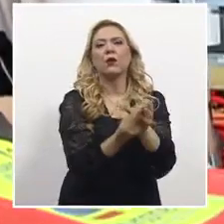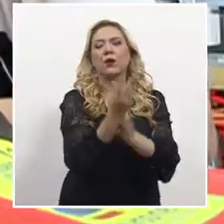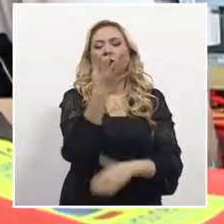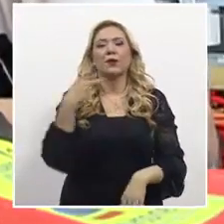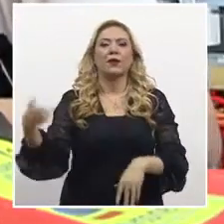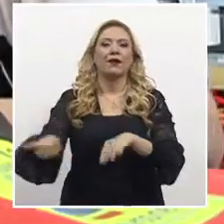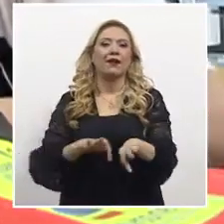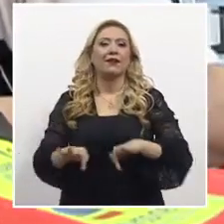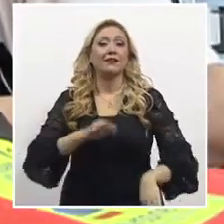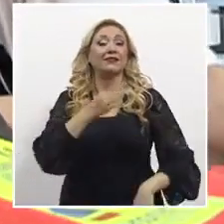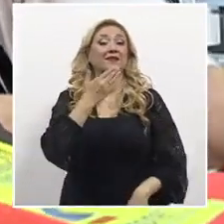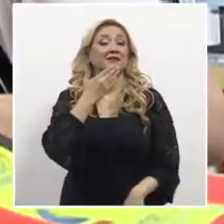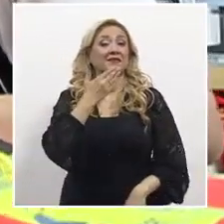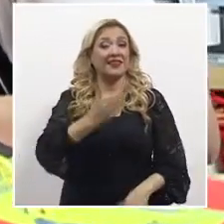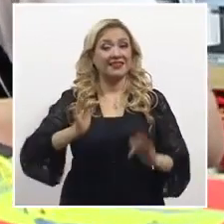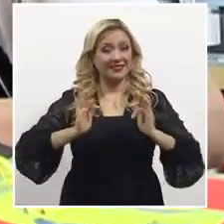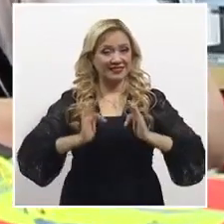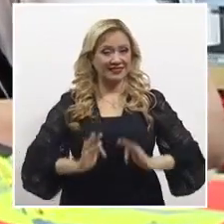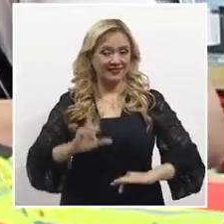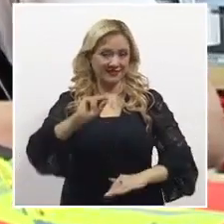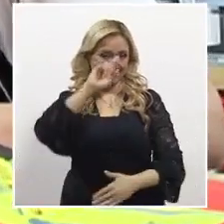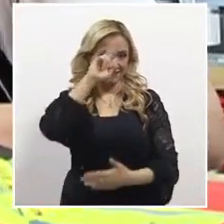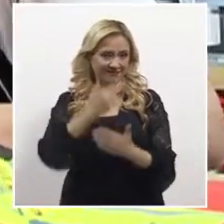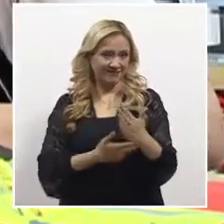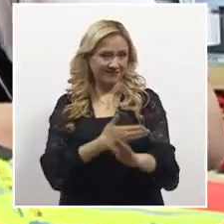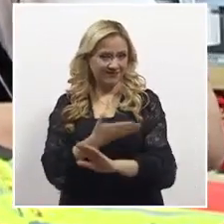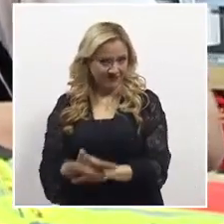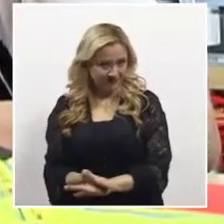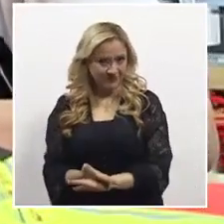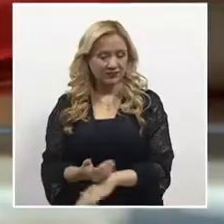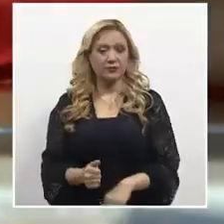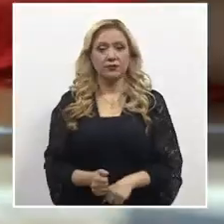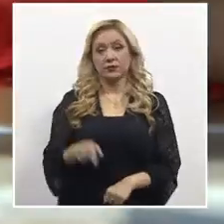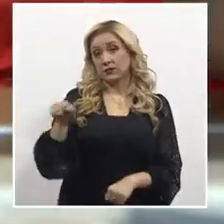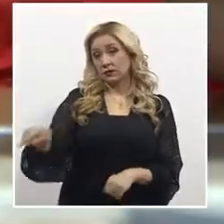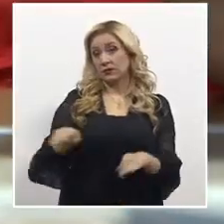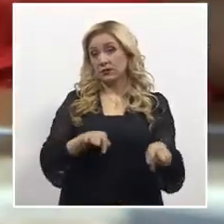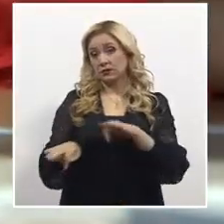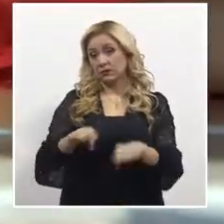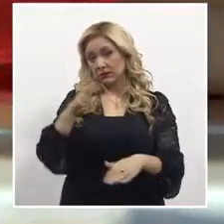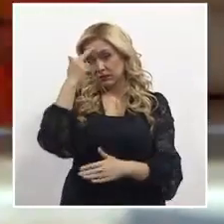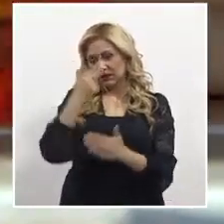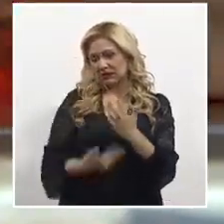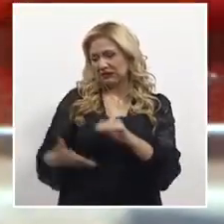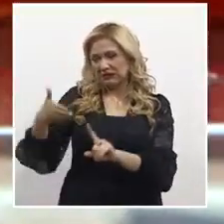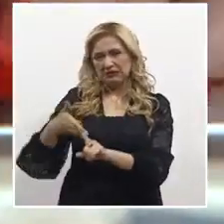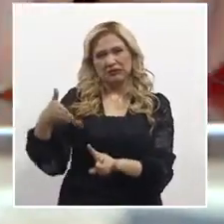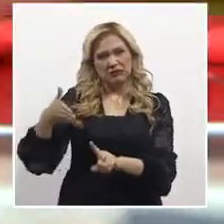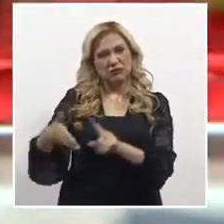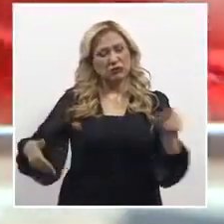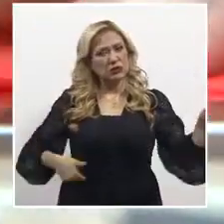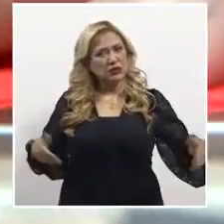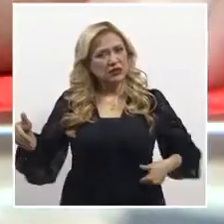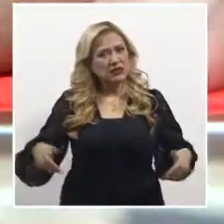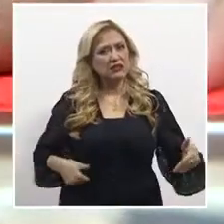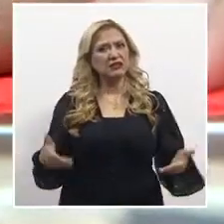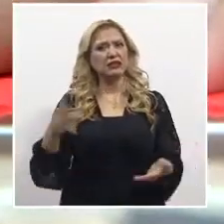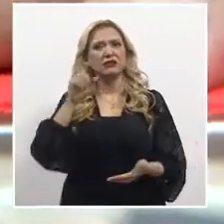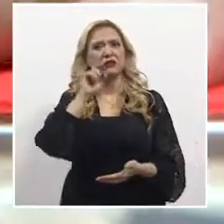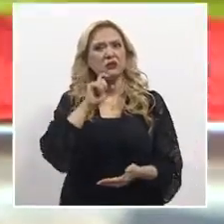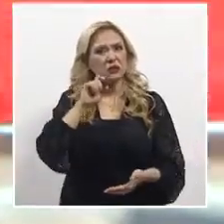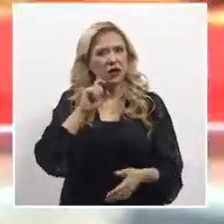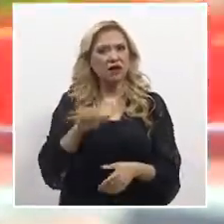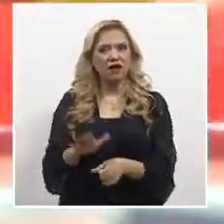ambiente laboral sano y libre de violencia, pues en los casos en que la trabajadora fue víctima de hostigamiento sexual y violencia laboral, el juzgar